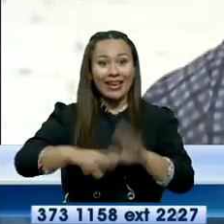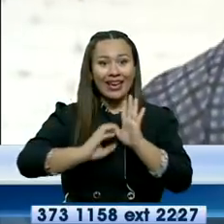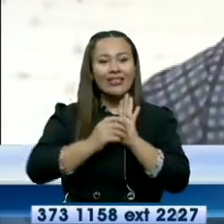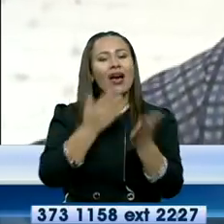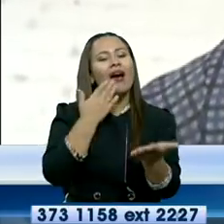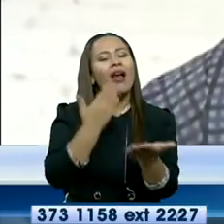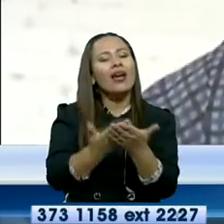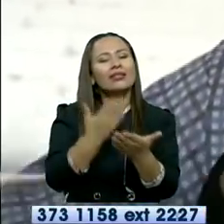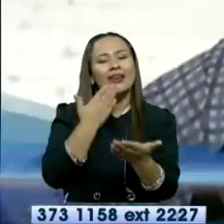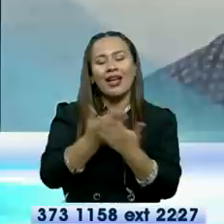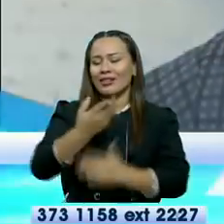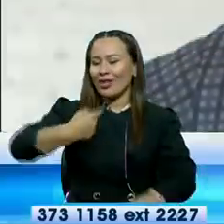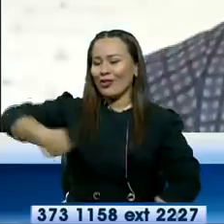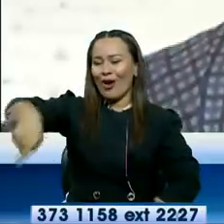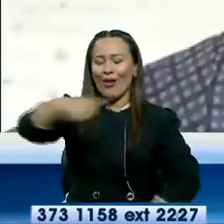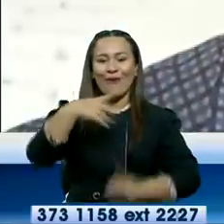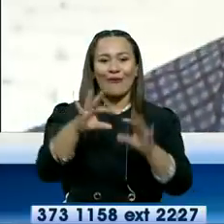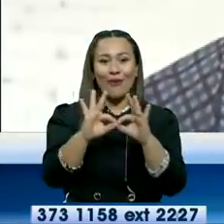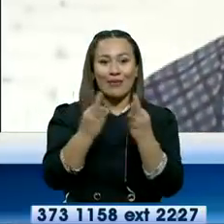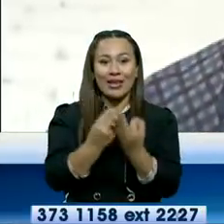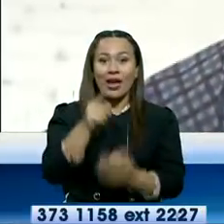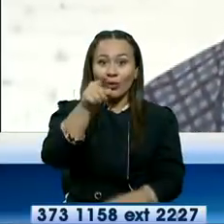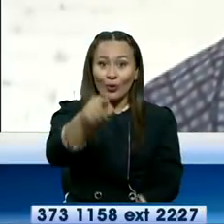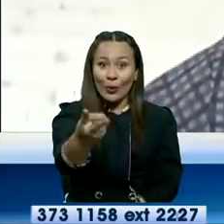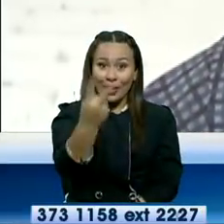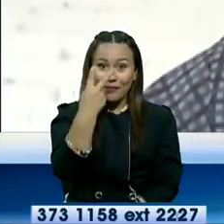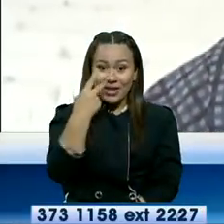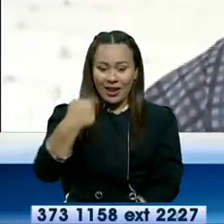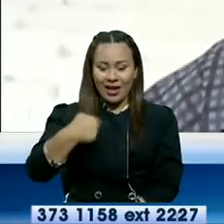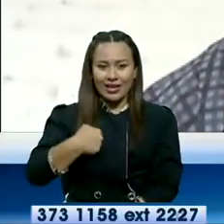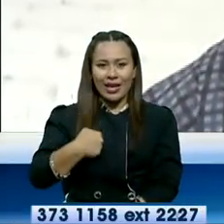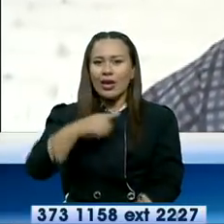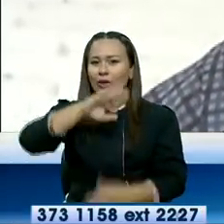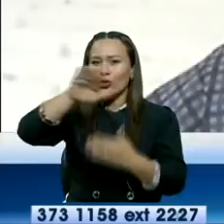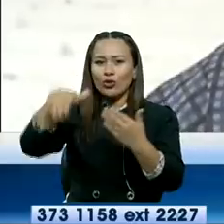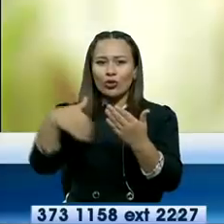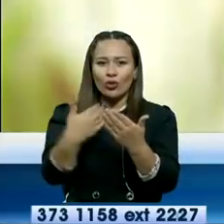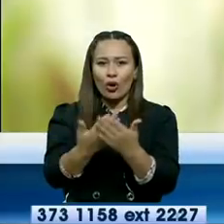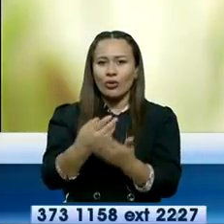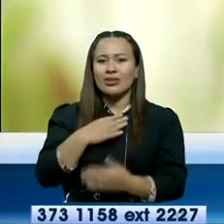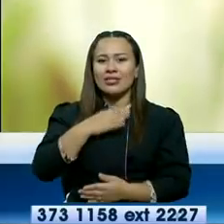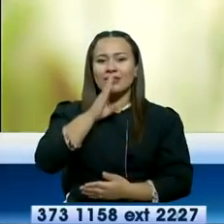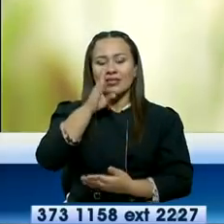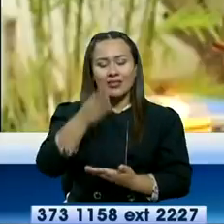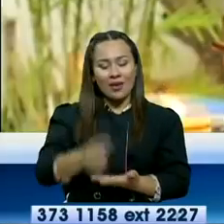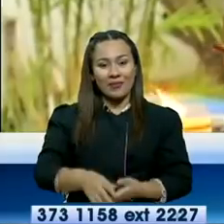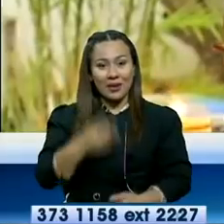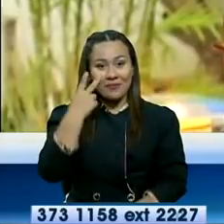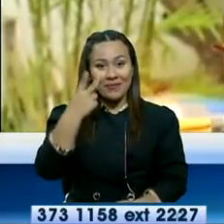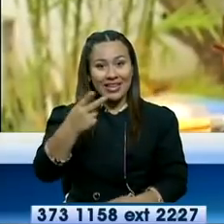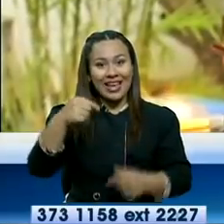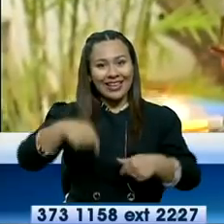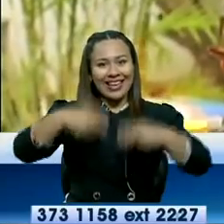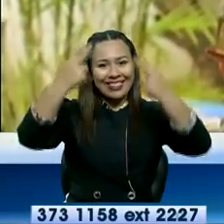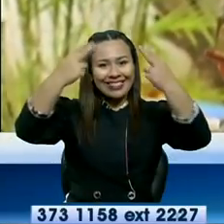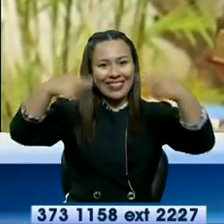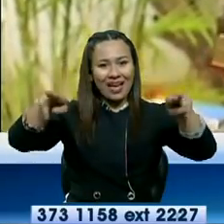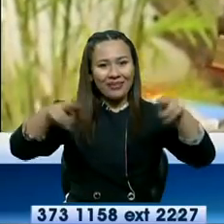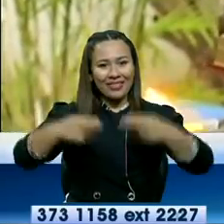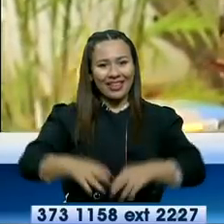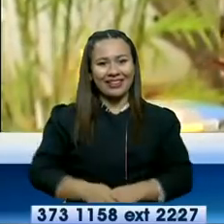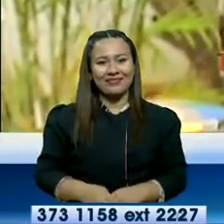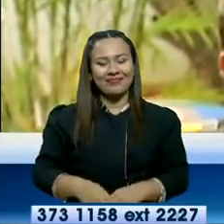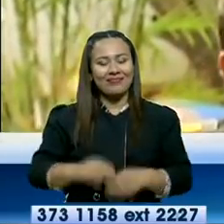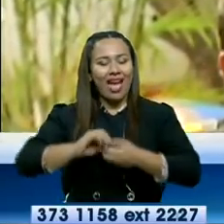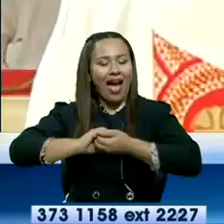Todos somos una familia, todos somos, competencia o no, tenemos que servir a los demás. De esta manera recibimos la Navidad